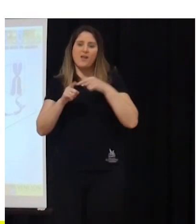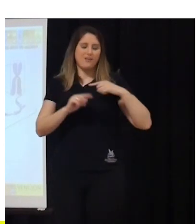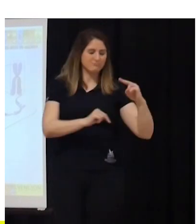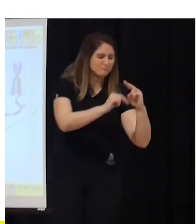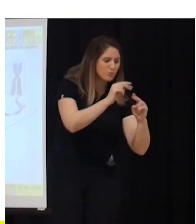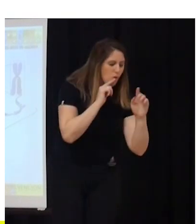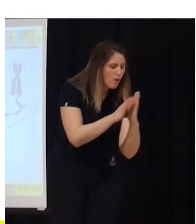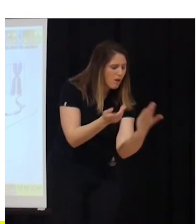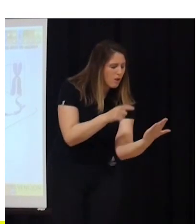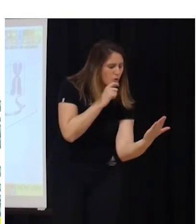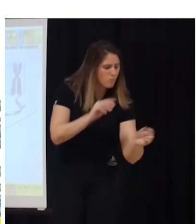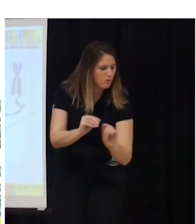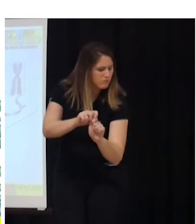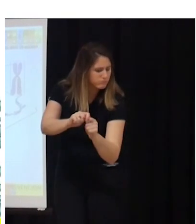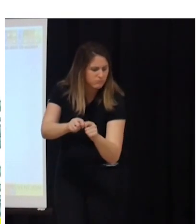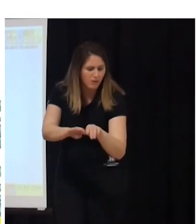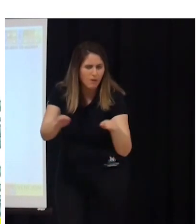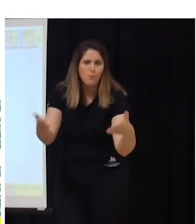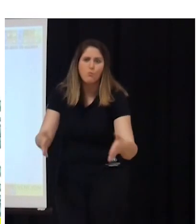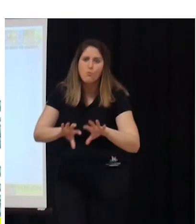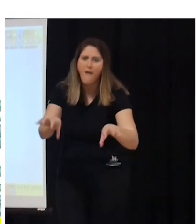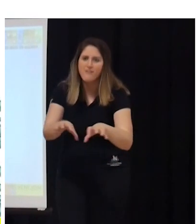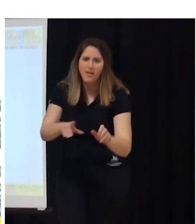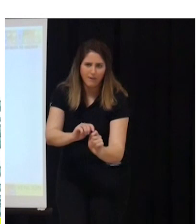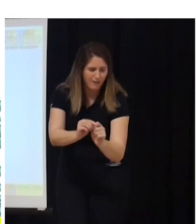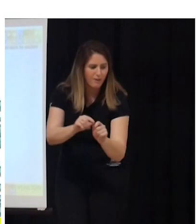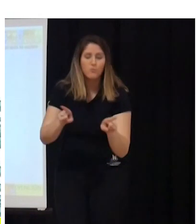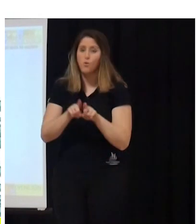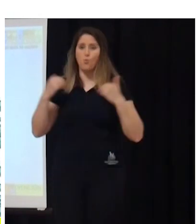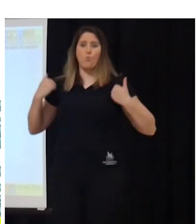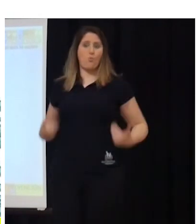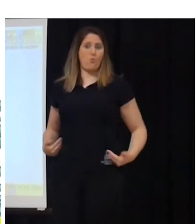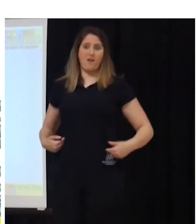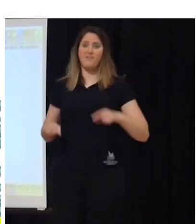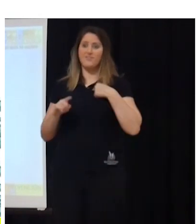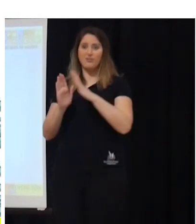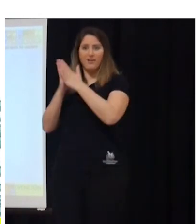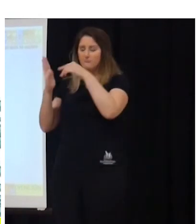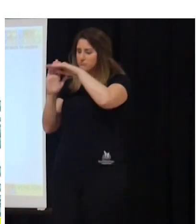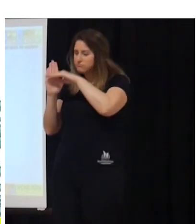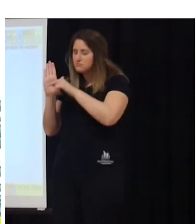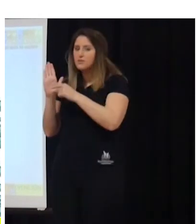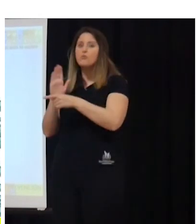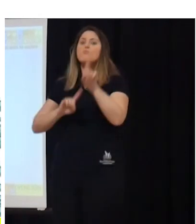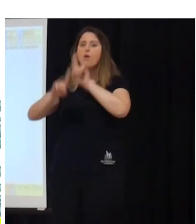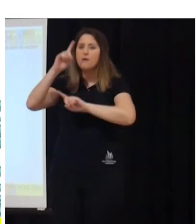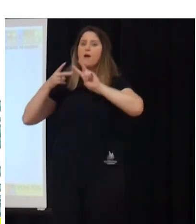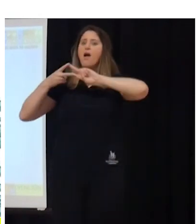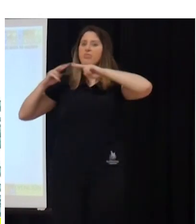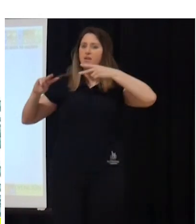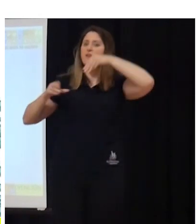A con C, B con Z. Bueno, pues miren, el cáncer es un problema genético, está justamente